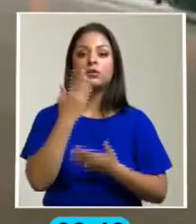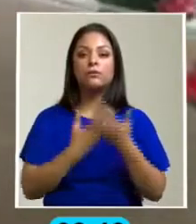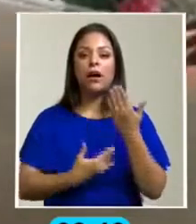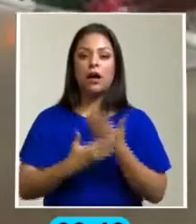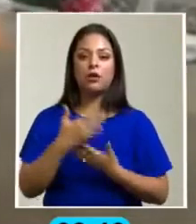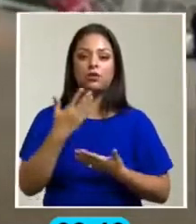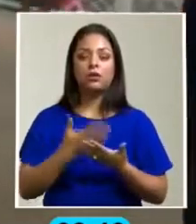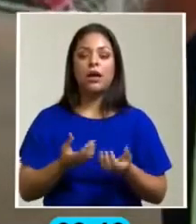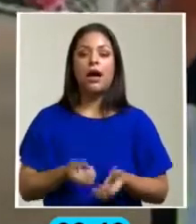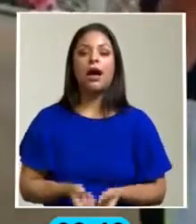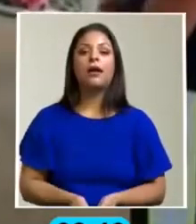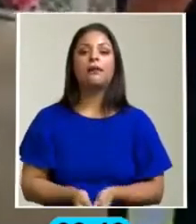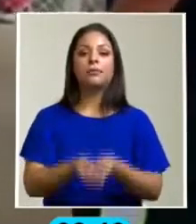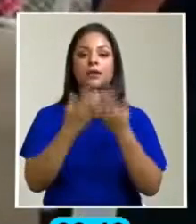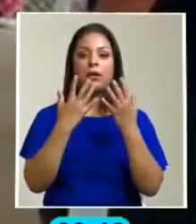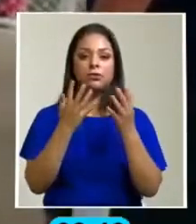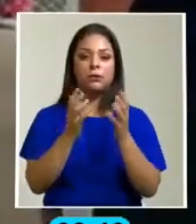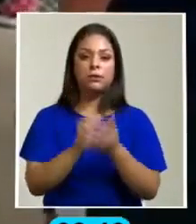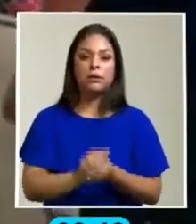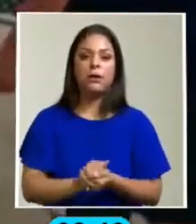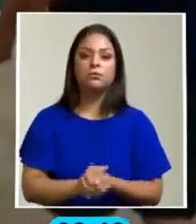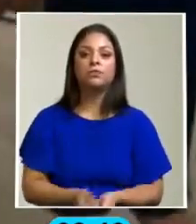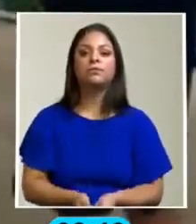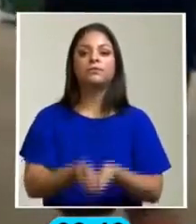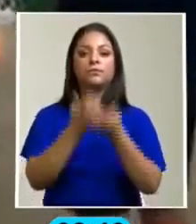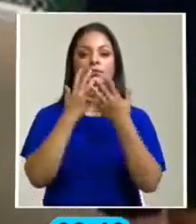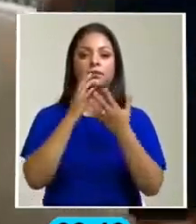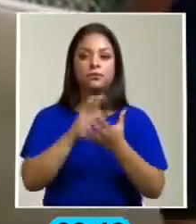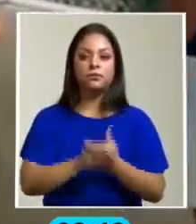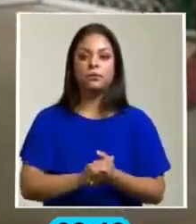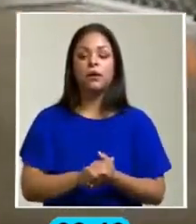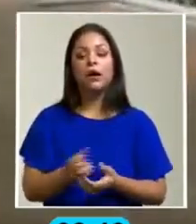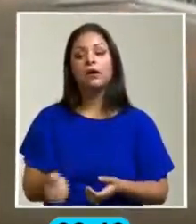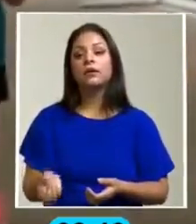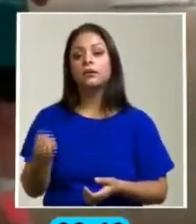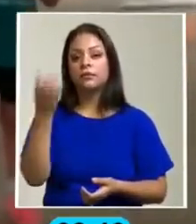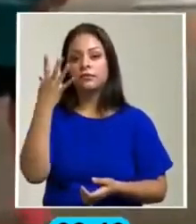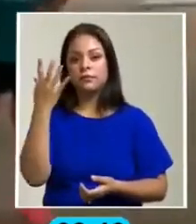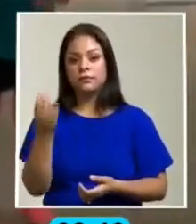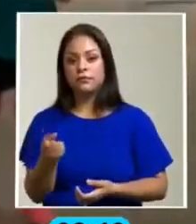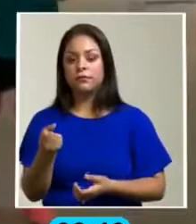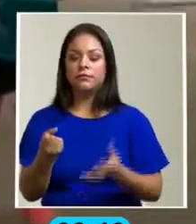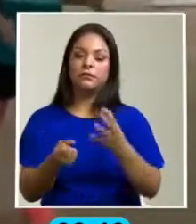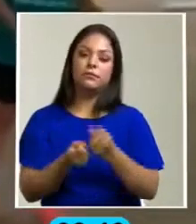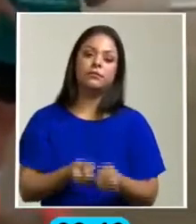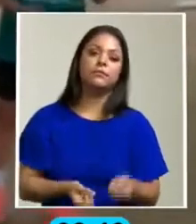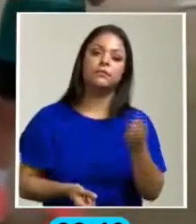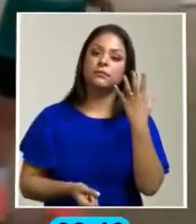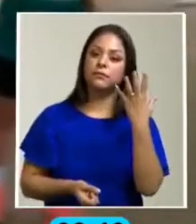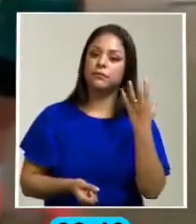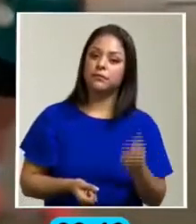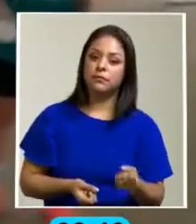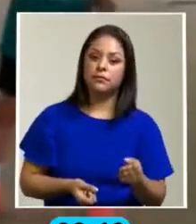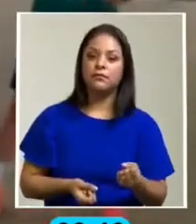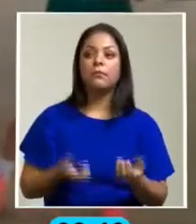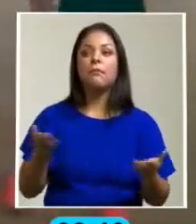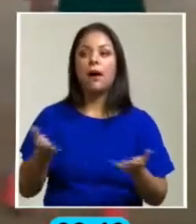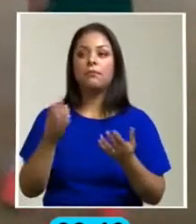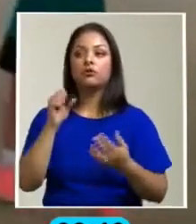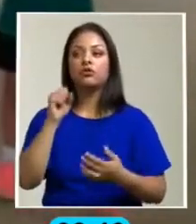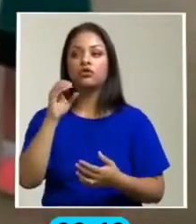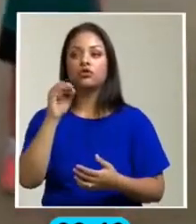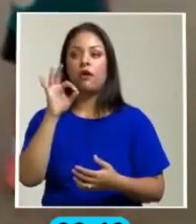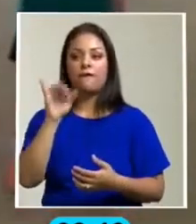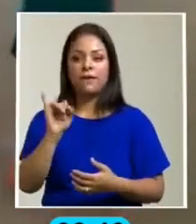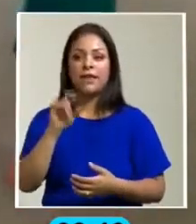apañamos. Izquierda, derecha. Derecha, izquierda. Vamos, suéltela, Sofi. Vamos, soltando la bolita. Vamos, Sofi, recoge la